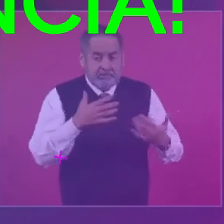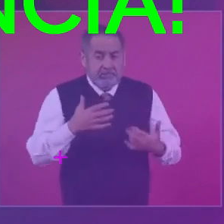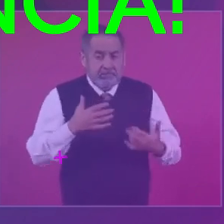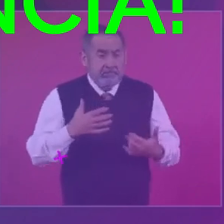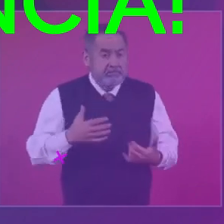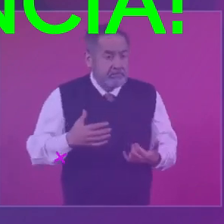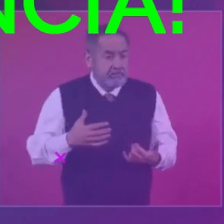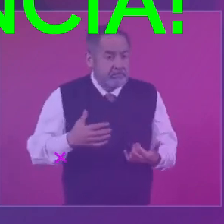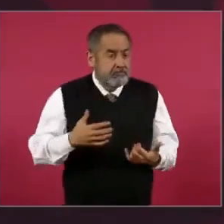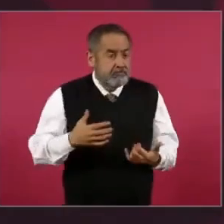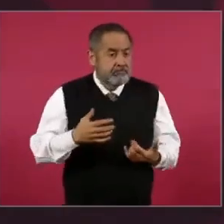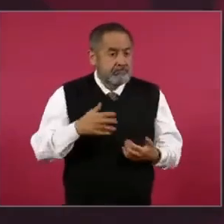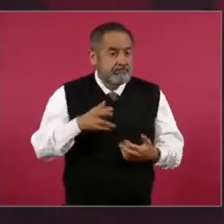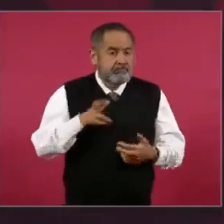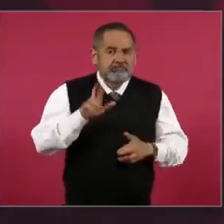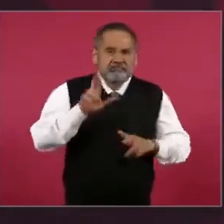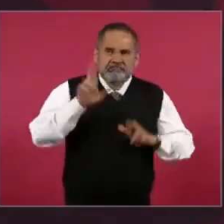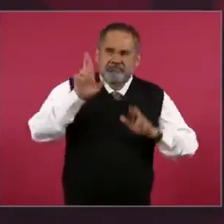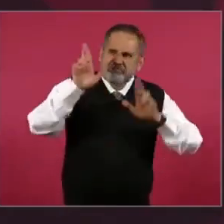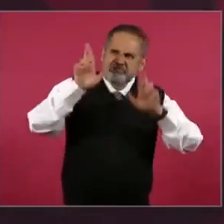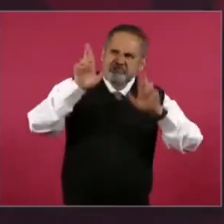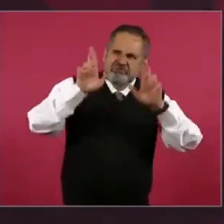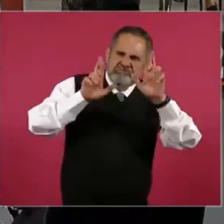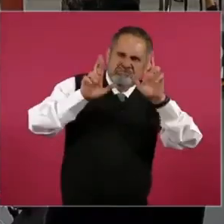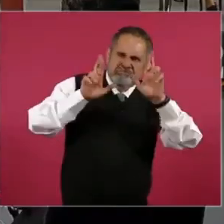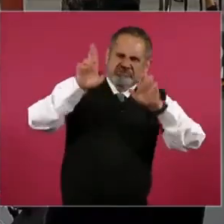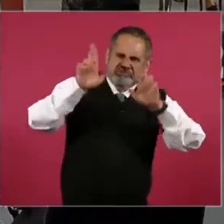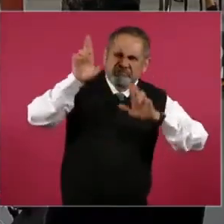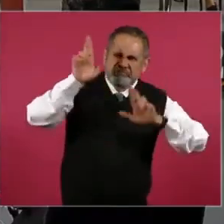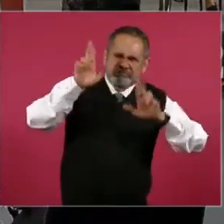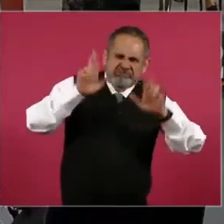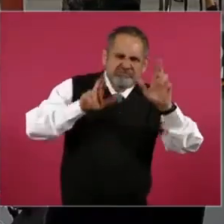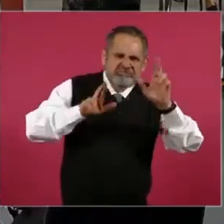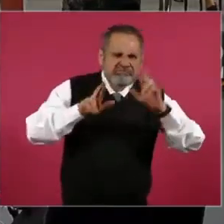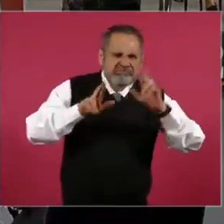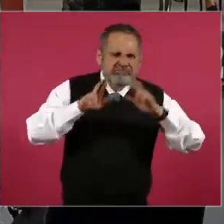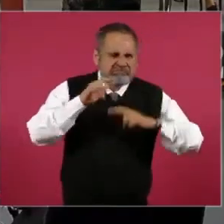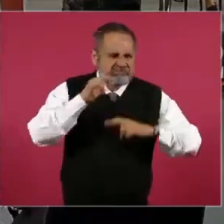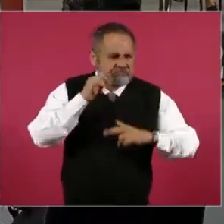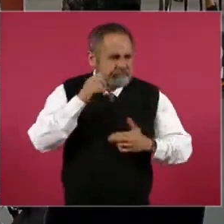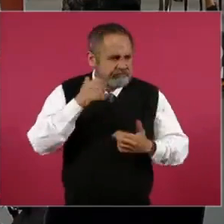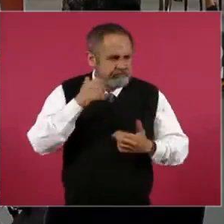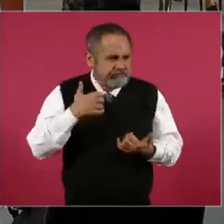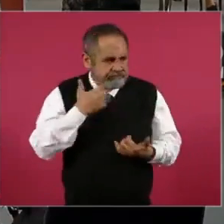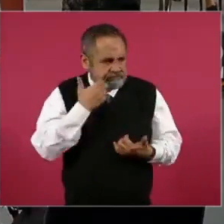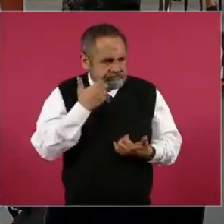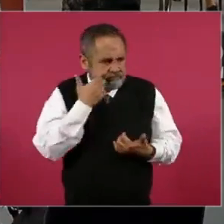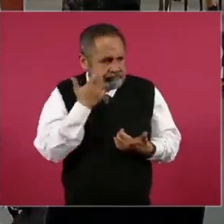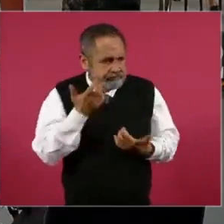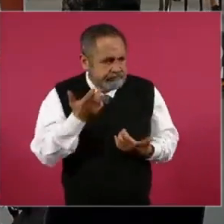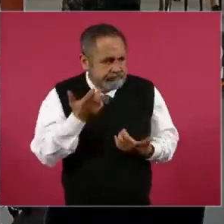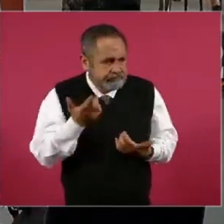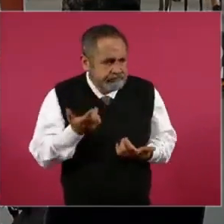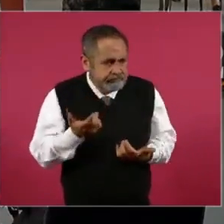demonios se le ocurre decir que para poder elegir a los que serían candidatos a jueces en México y que